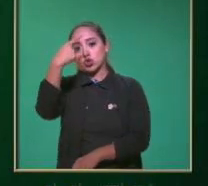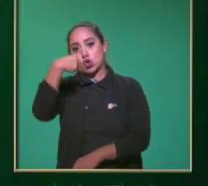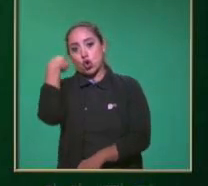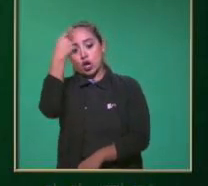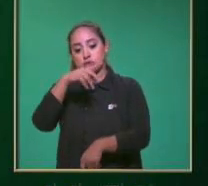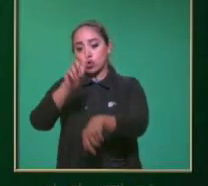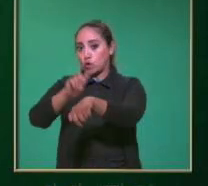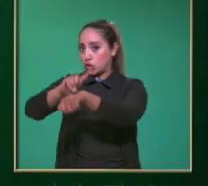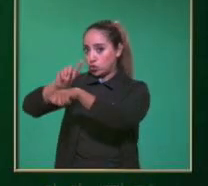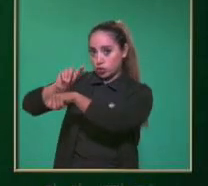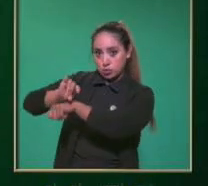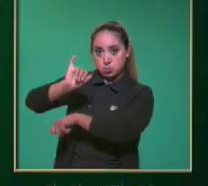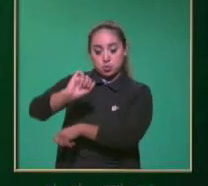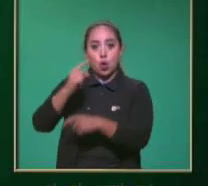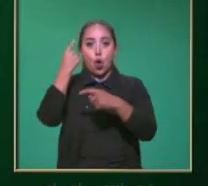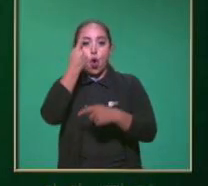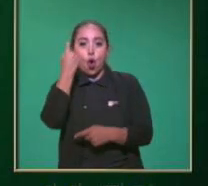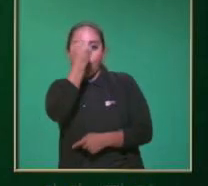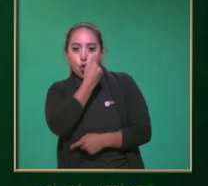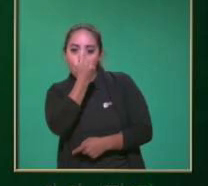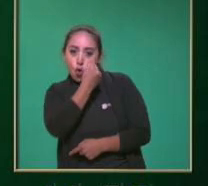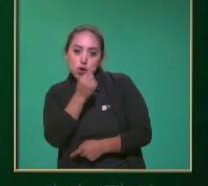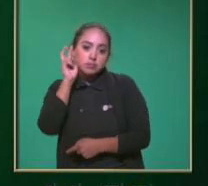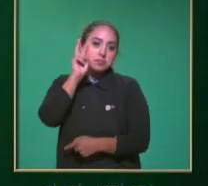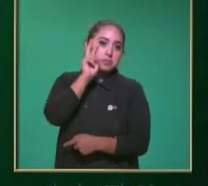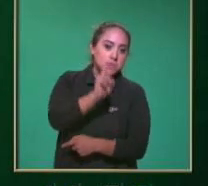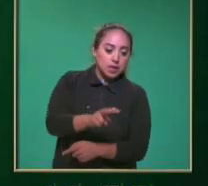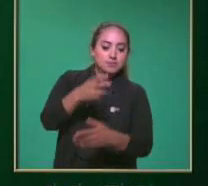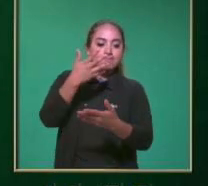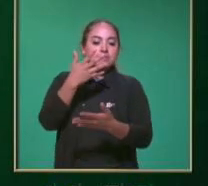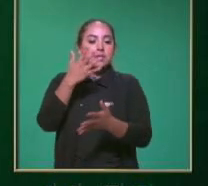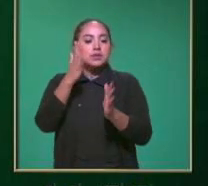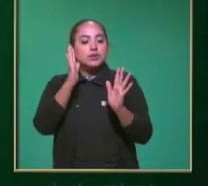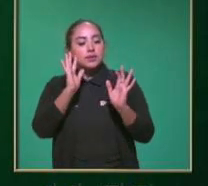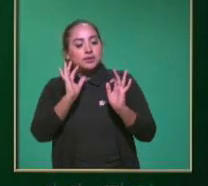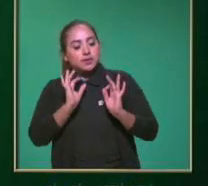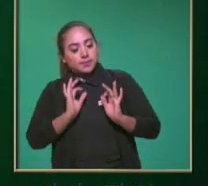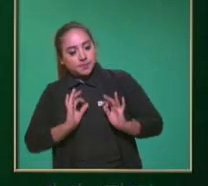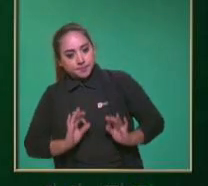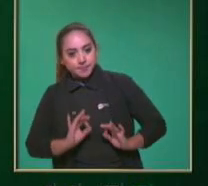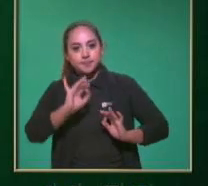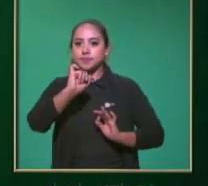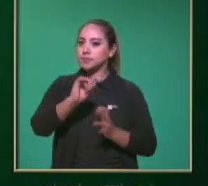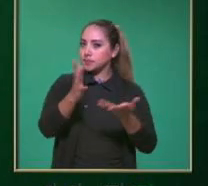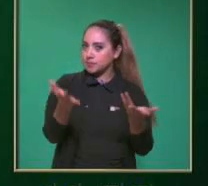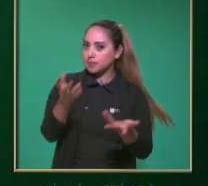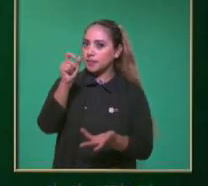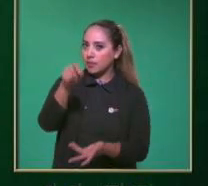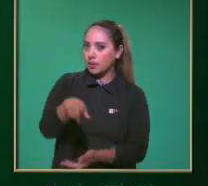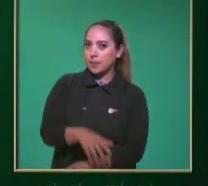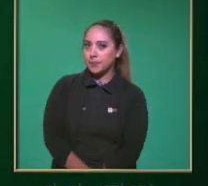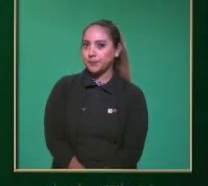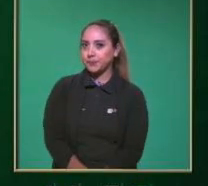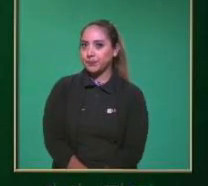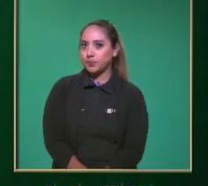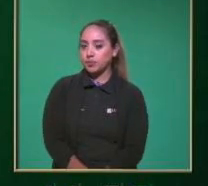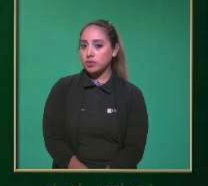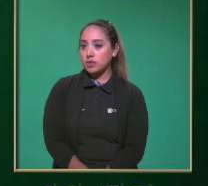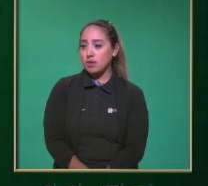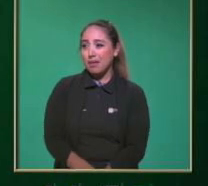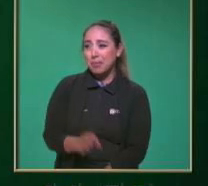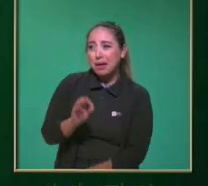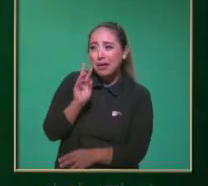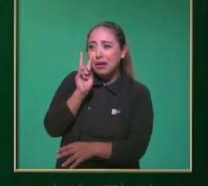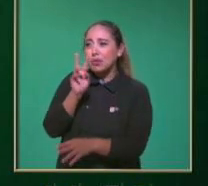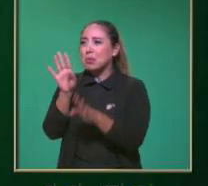que nuestros ojos y nuestra vista descansen. Así también como si tú llegas a ver